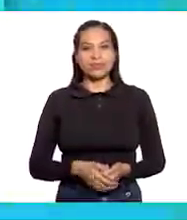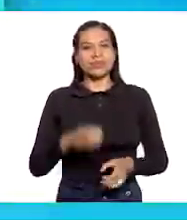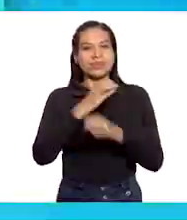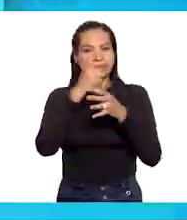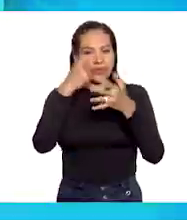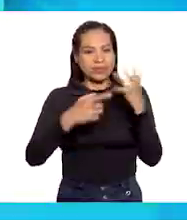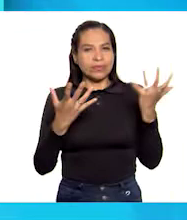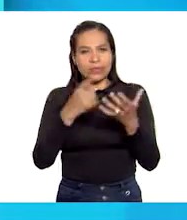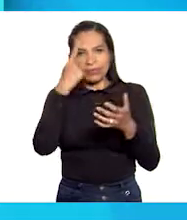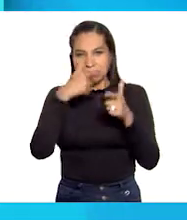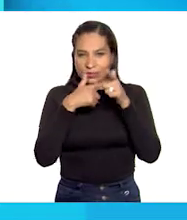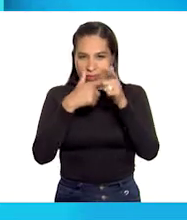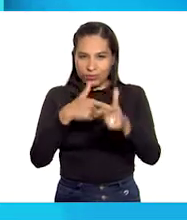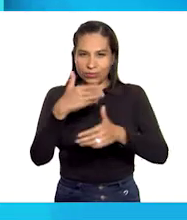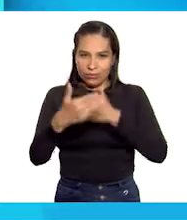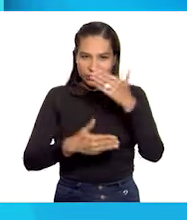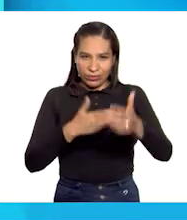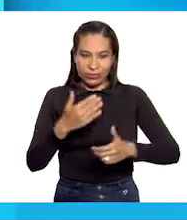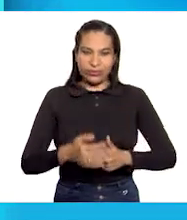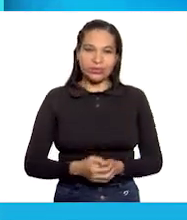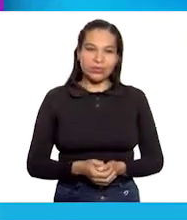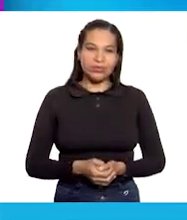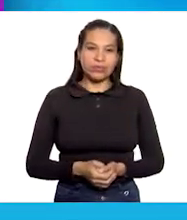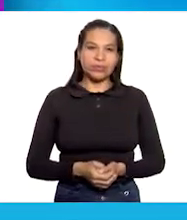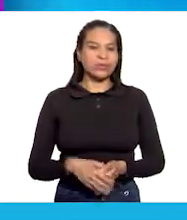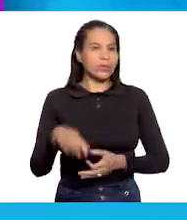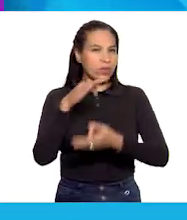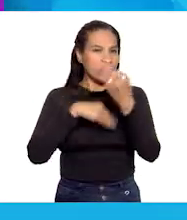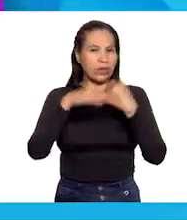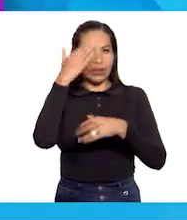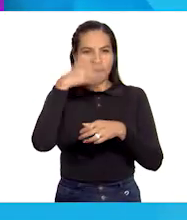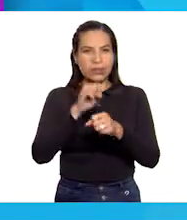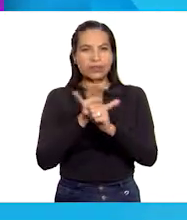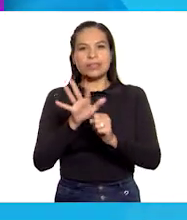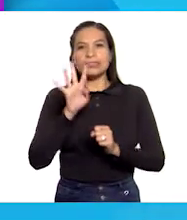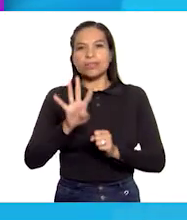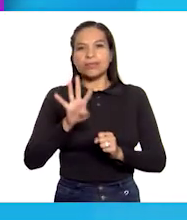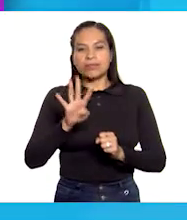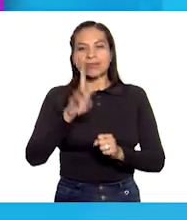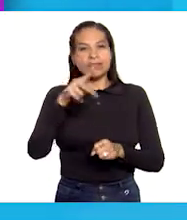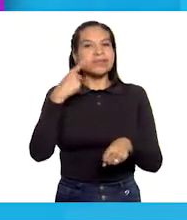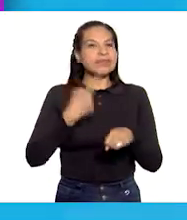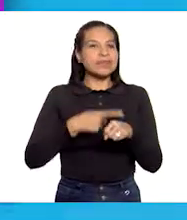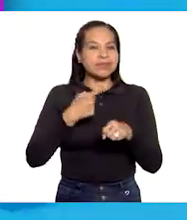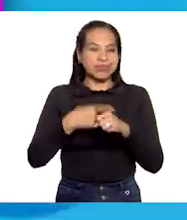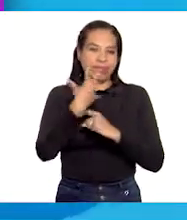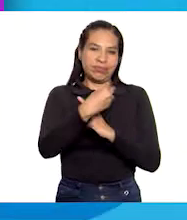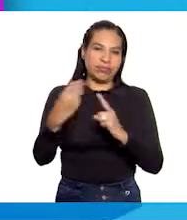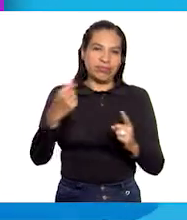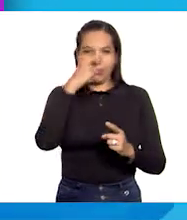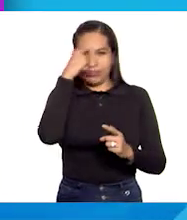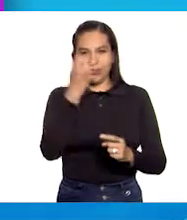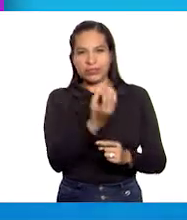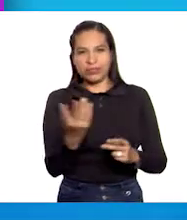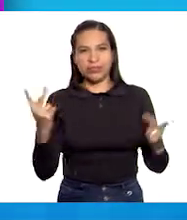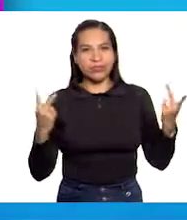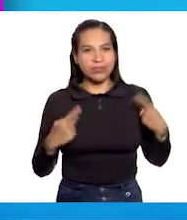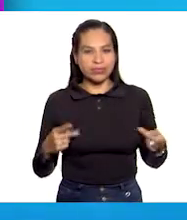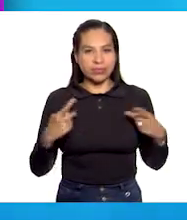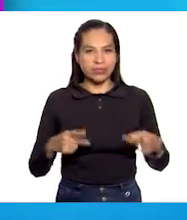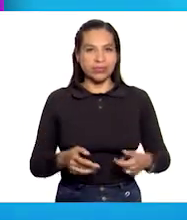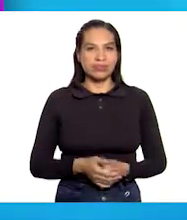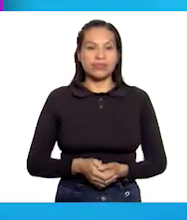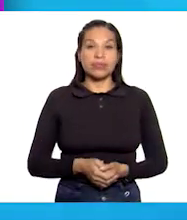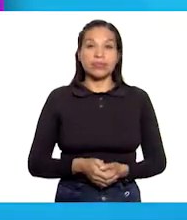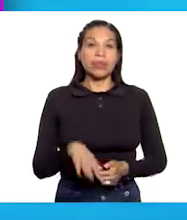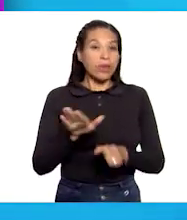Buenas prácticas para seguir adelante. Como todos sabemos, la COVID-19 es una enfermedad que se contagia muy fácilmente entre las